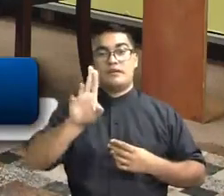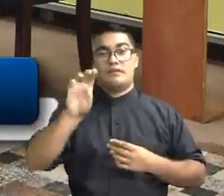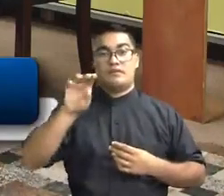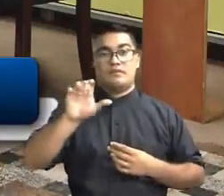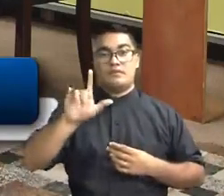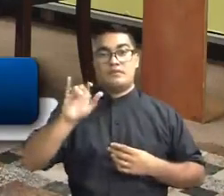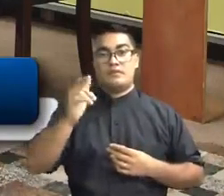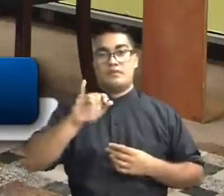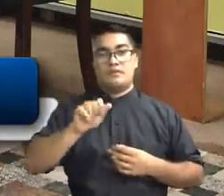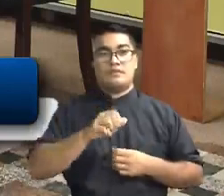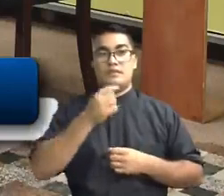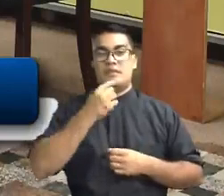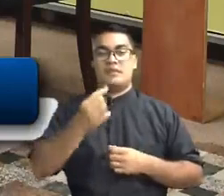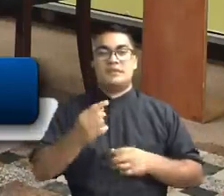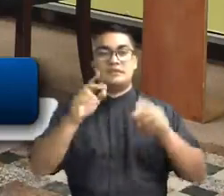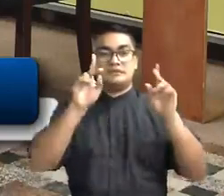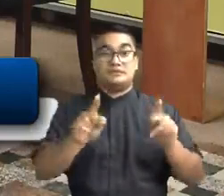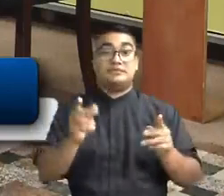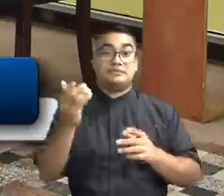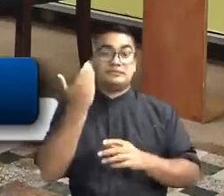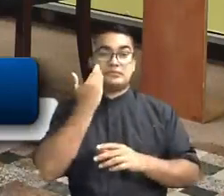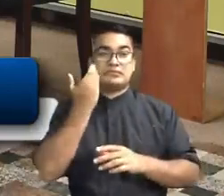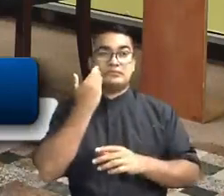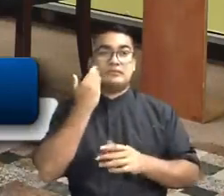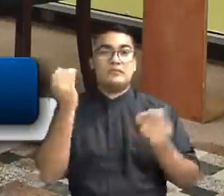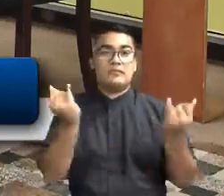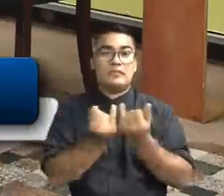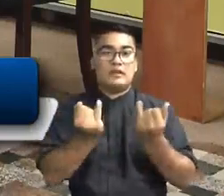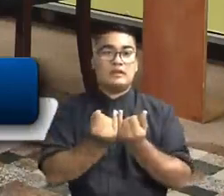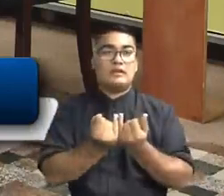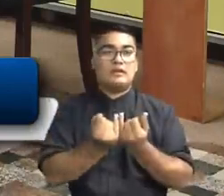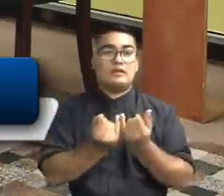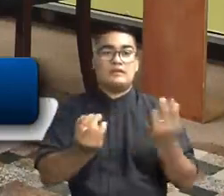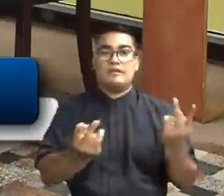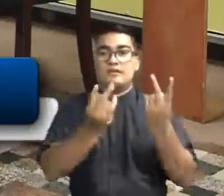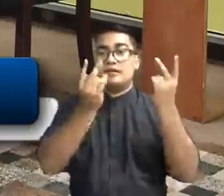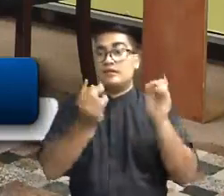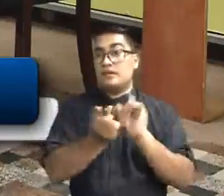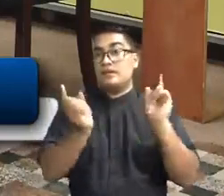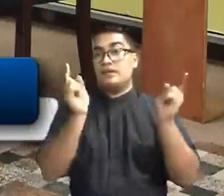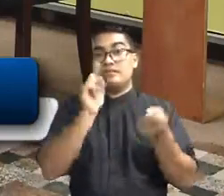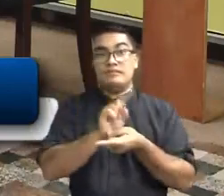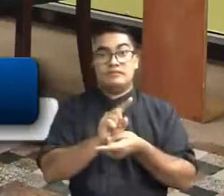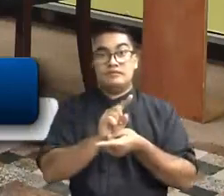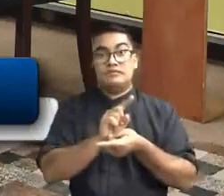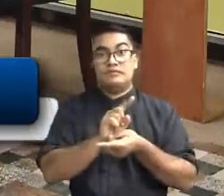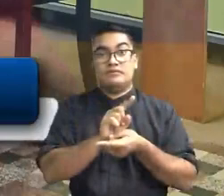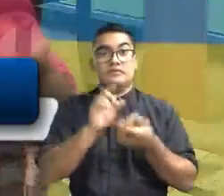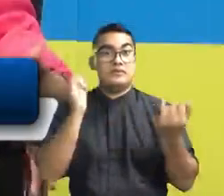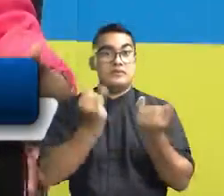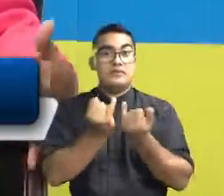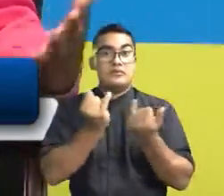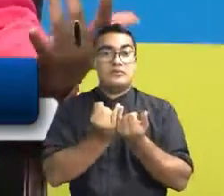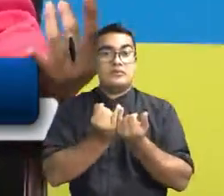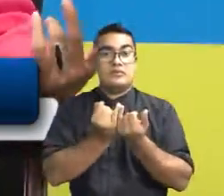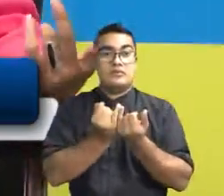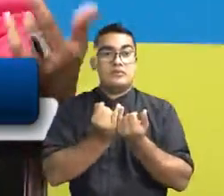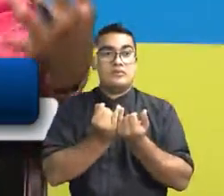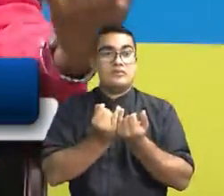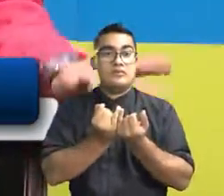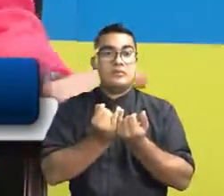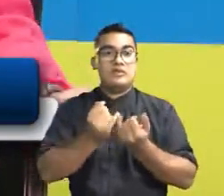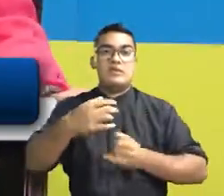Uh-huh. Usted me decía que un paciente con este tipo de enfermedad también cambia su nivel de vida, entonces también cambiaría su forma,